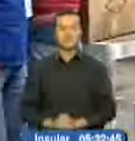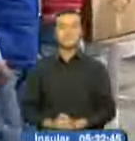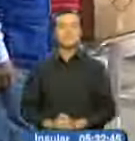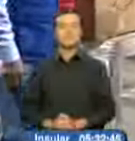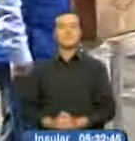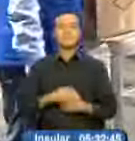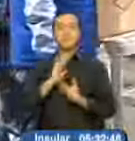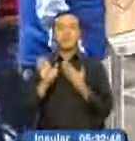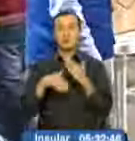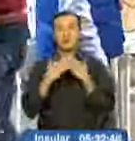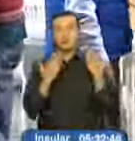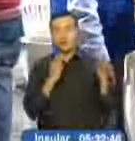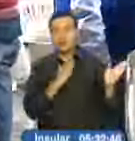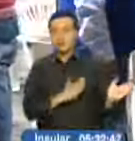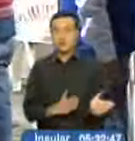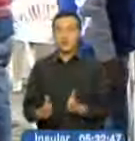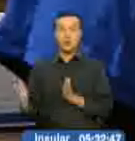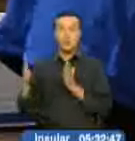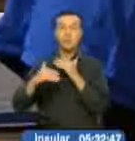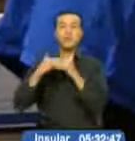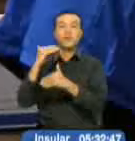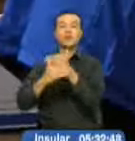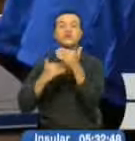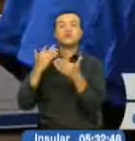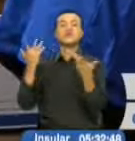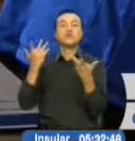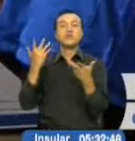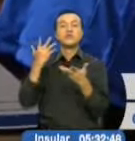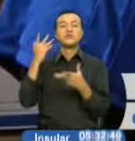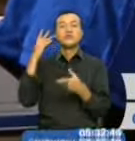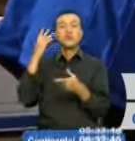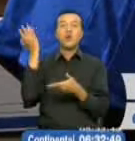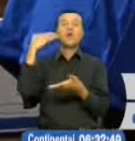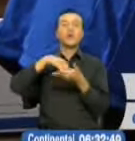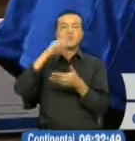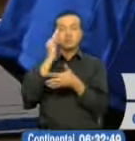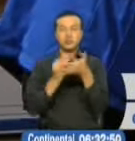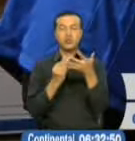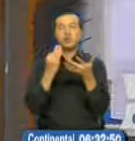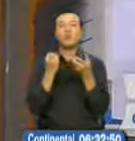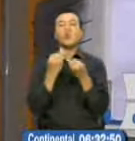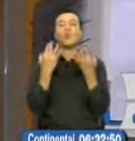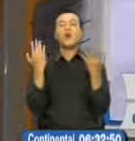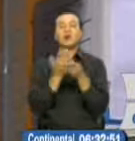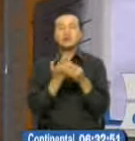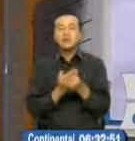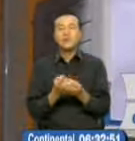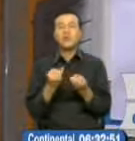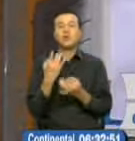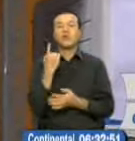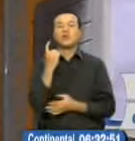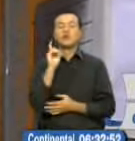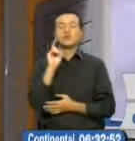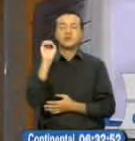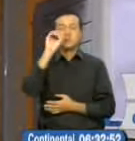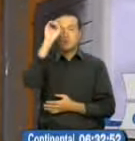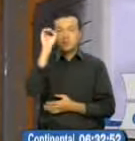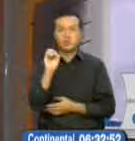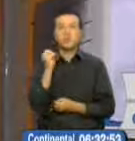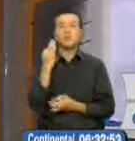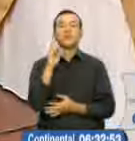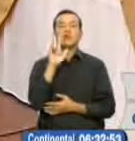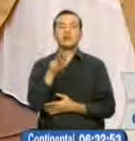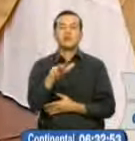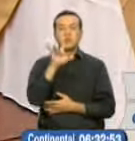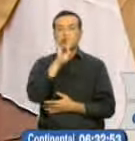Prácticamente todo está listo para un proceso de recuento sobre el 11.2% de la totalidad, es decir, 3.865